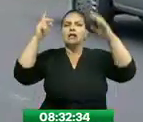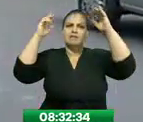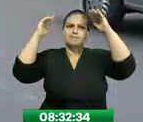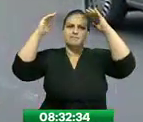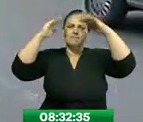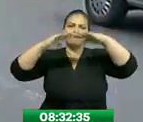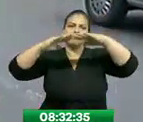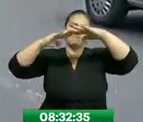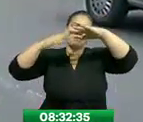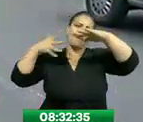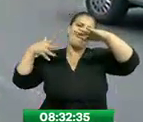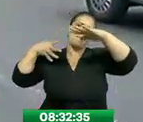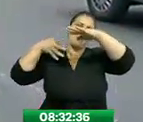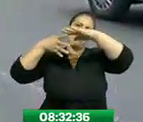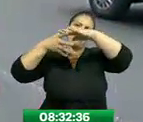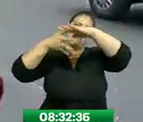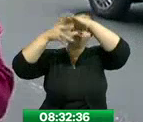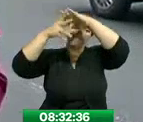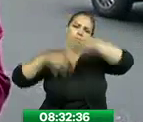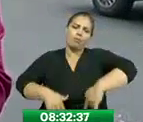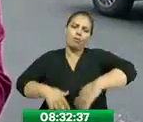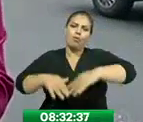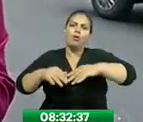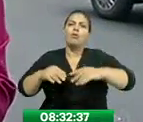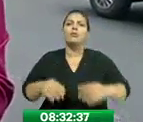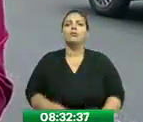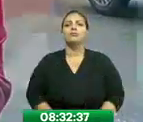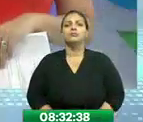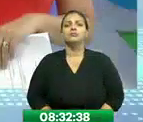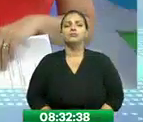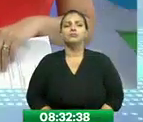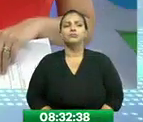personas heridas, afortunadamente. La 29 y Cuenca. Ustedes tienen más en